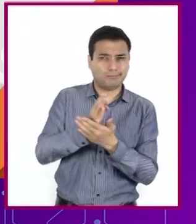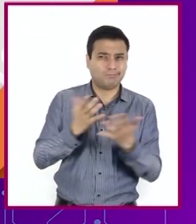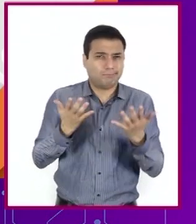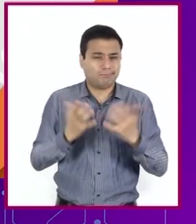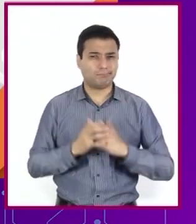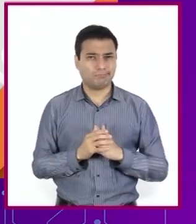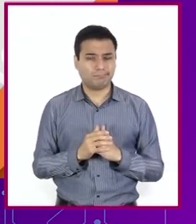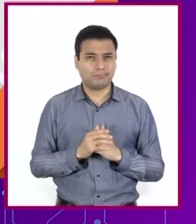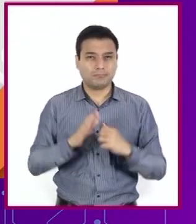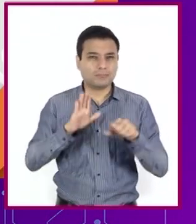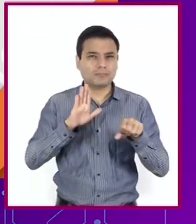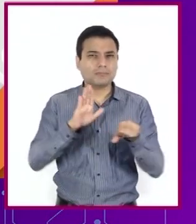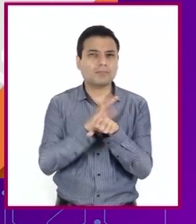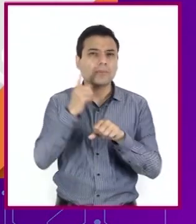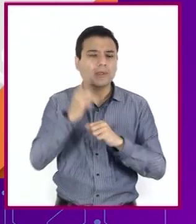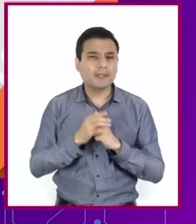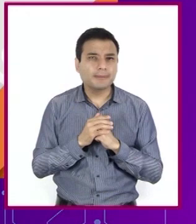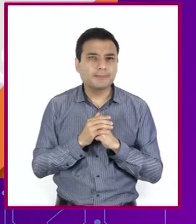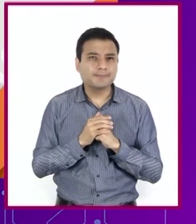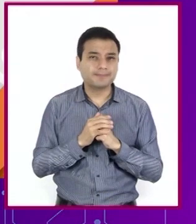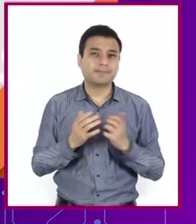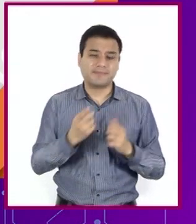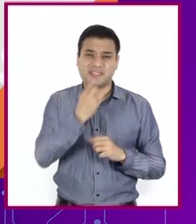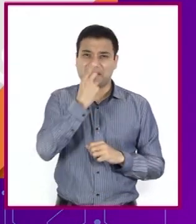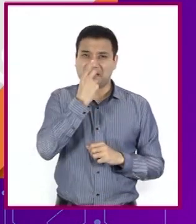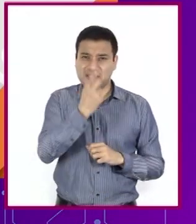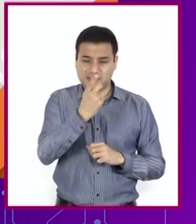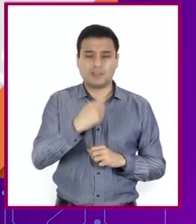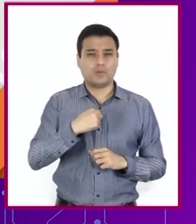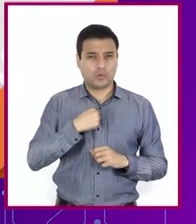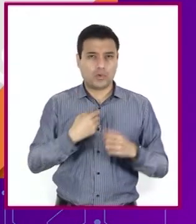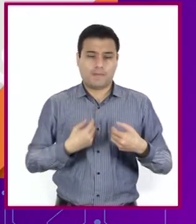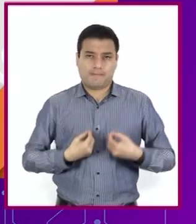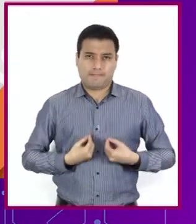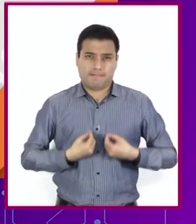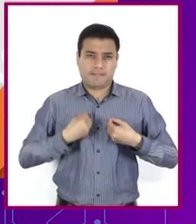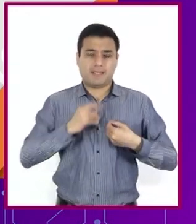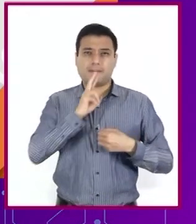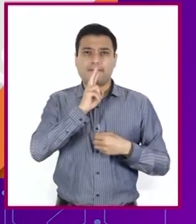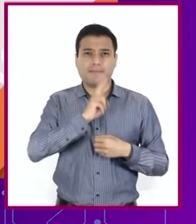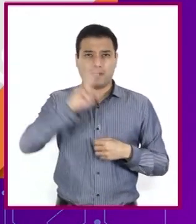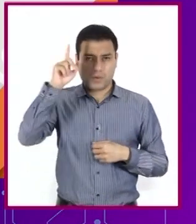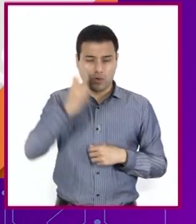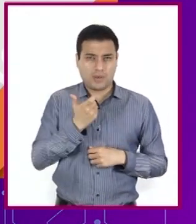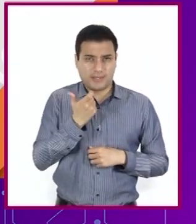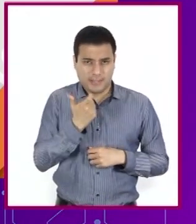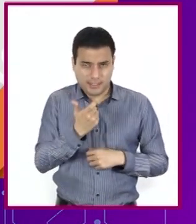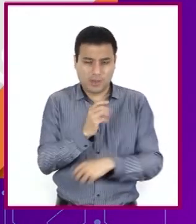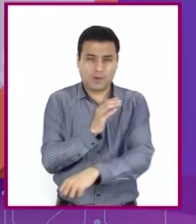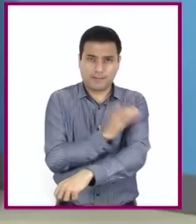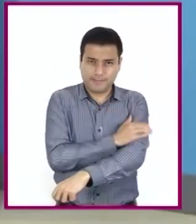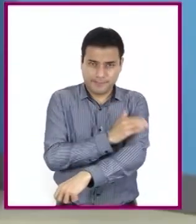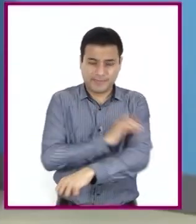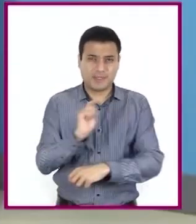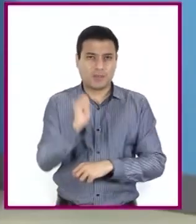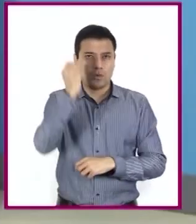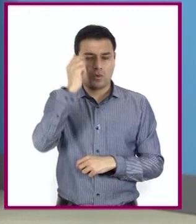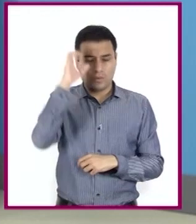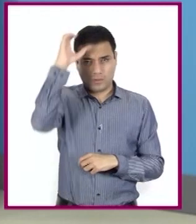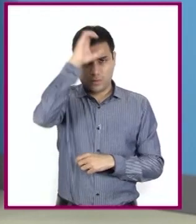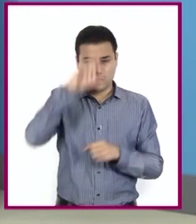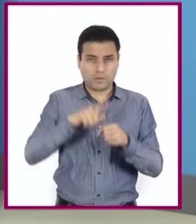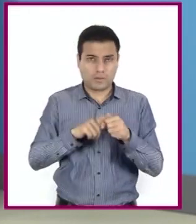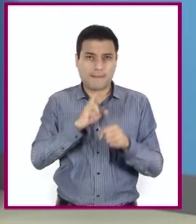con el argumento que ellos tenían mejores condiciones y recursos económicos, tecnológicos y